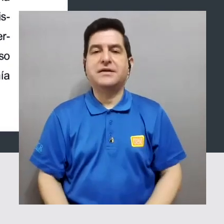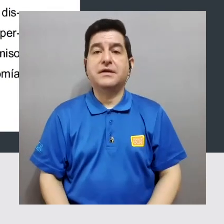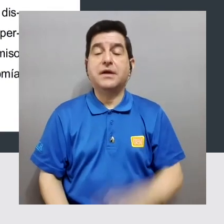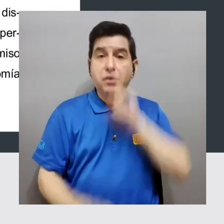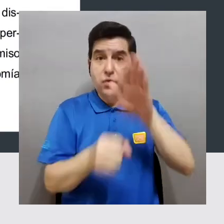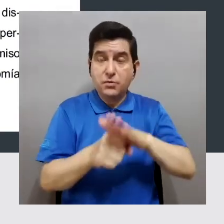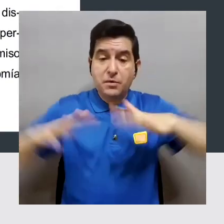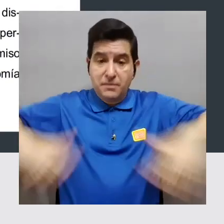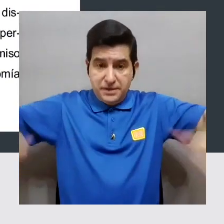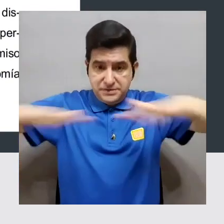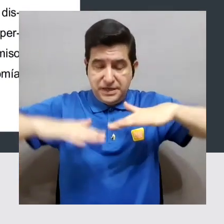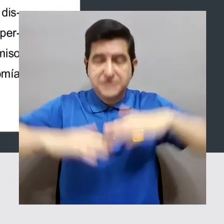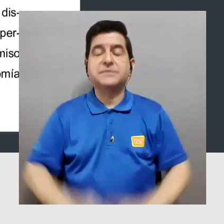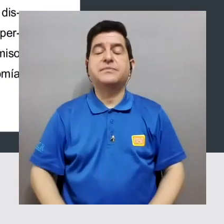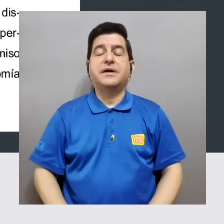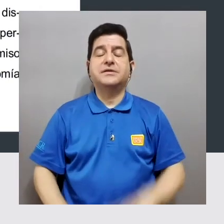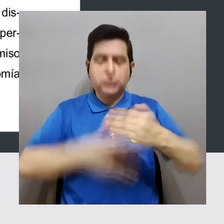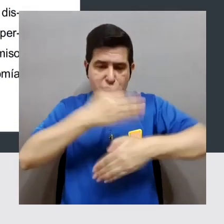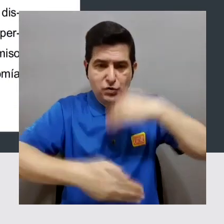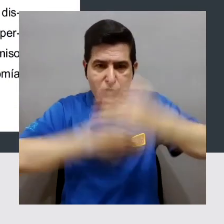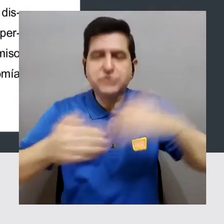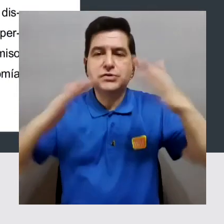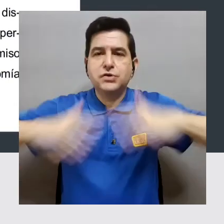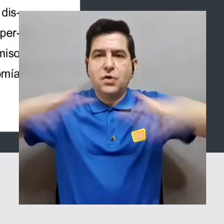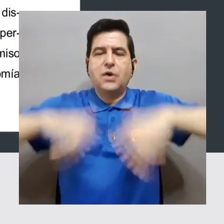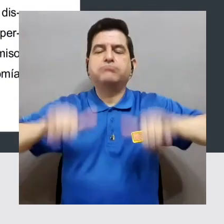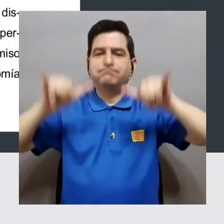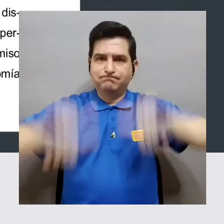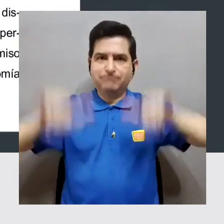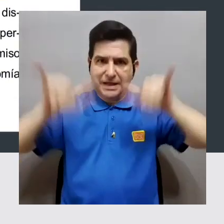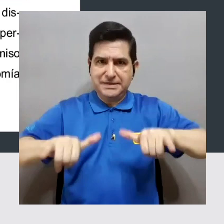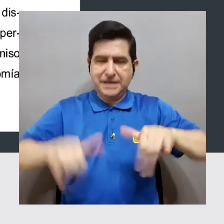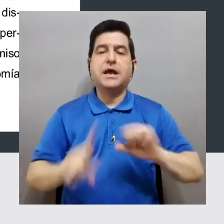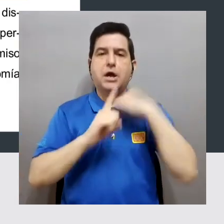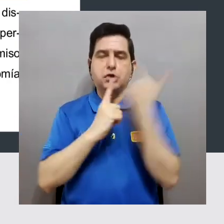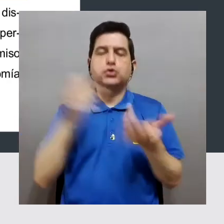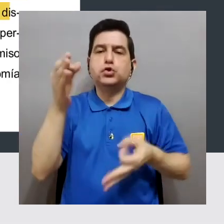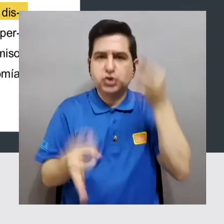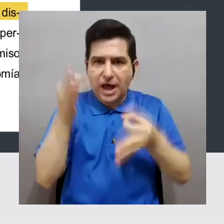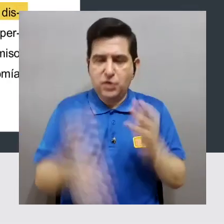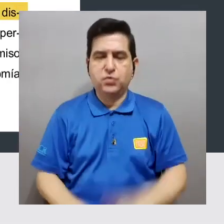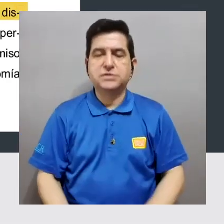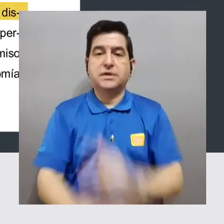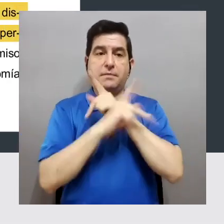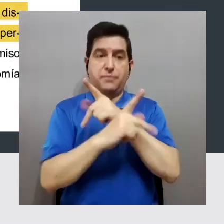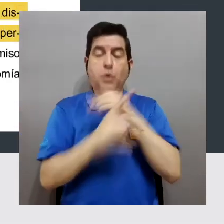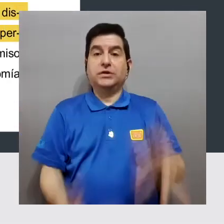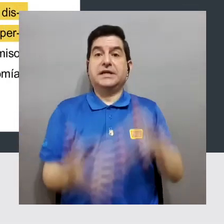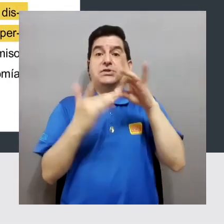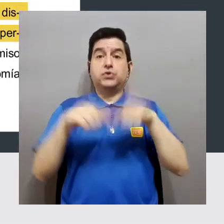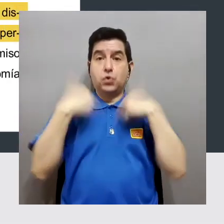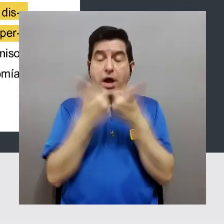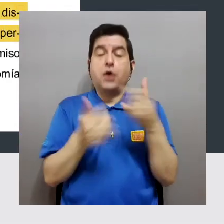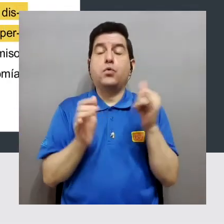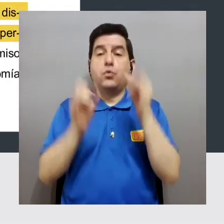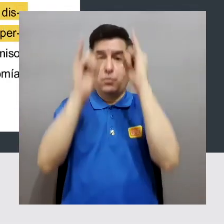compromete a gestionar el espacio y la propiedad urbana de manera ambientalmente sustentable y socialmente justa, dando protección especial a